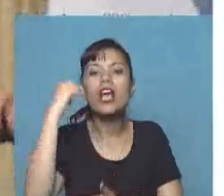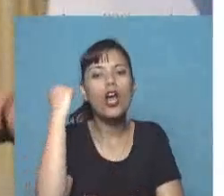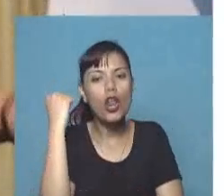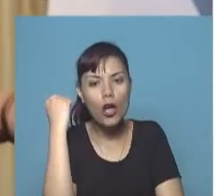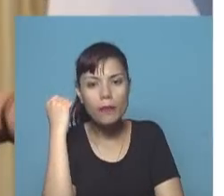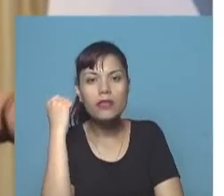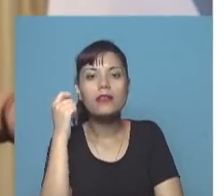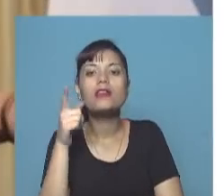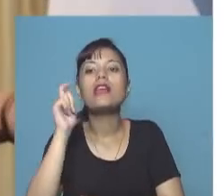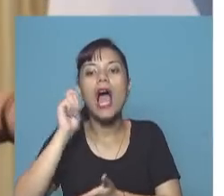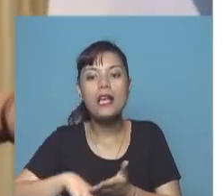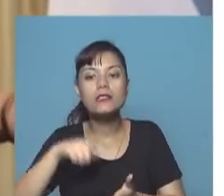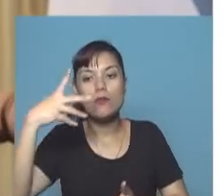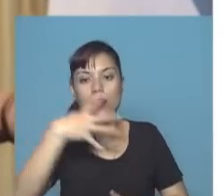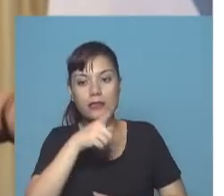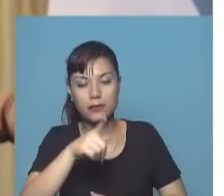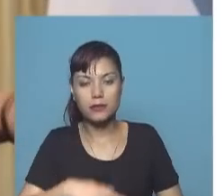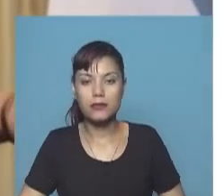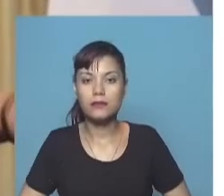económicas, aseguró la jefa de Estado.